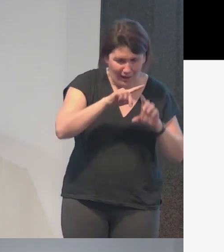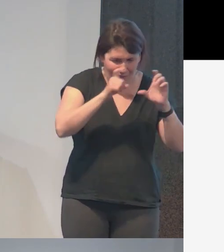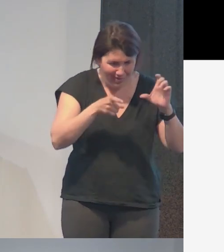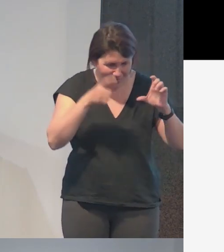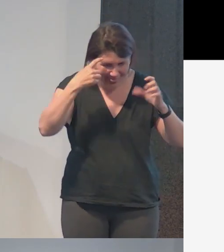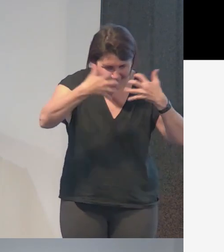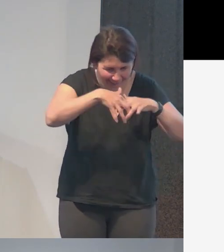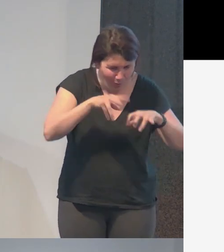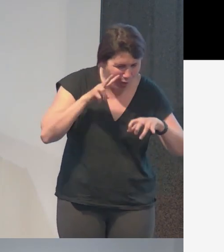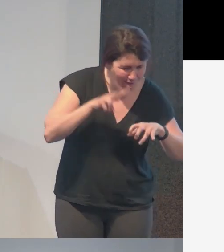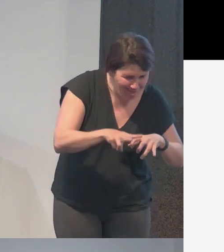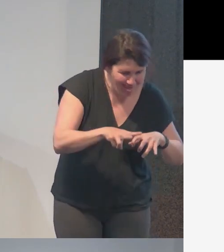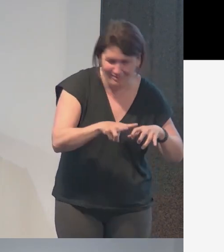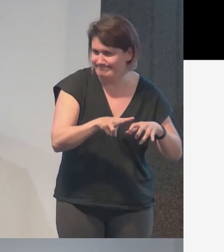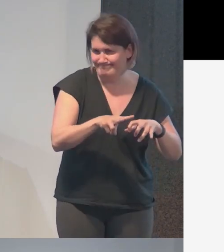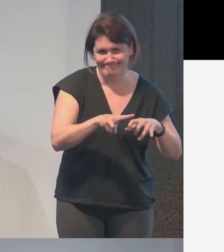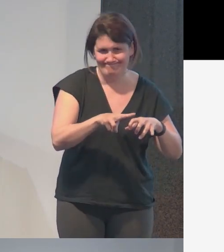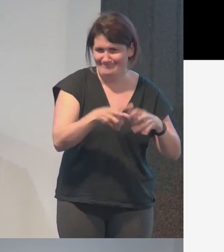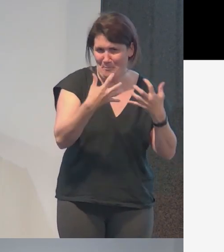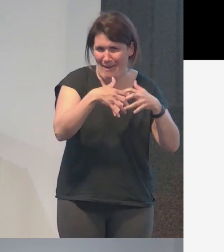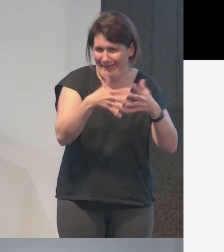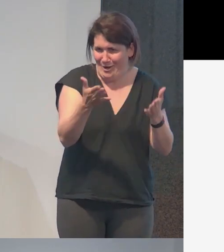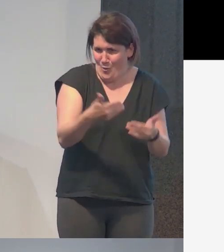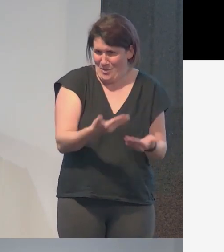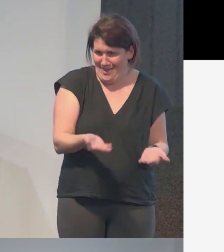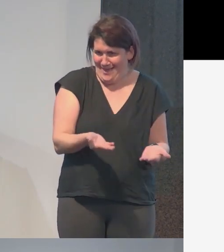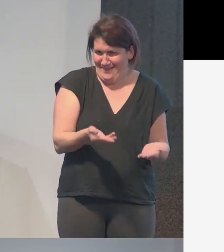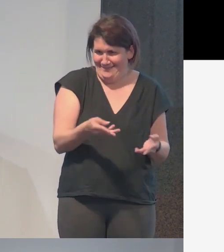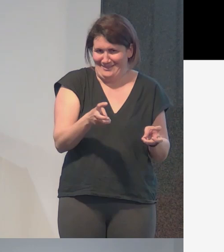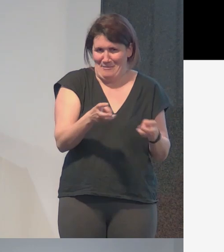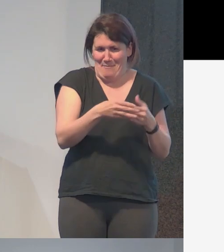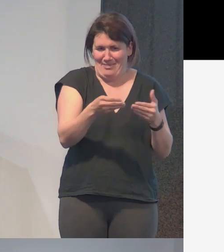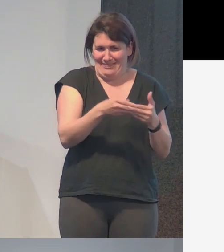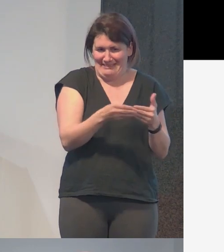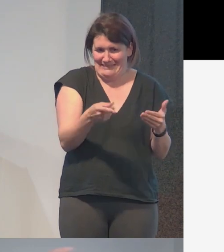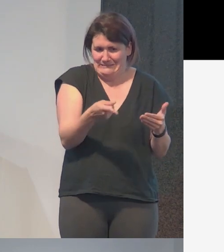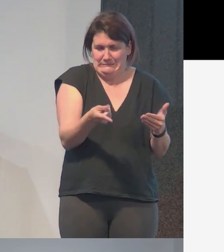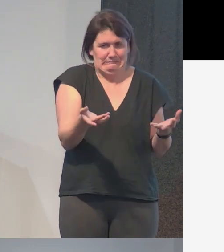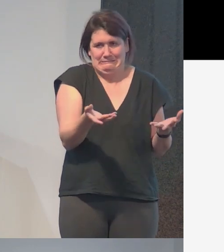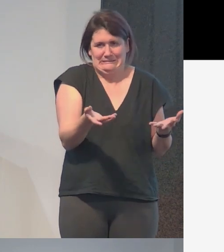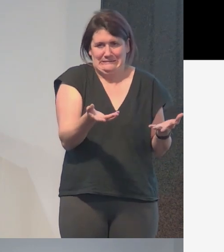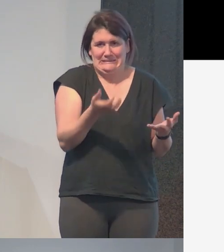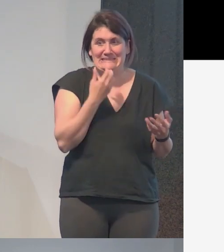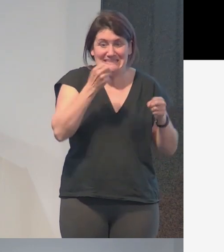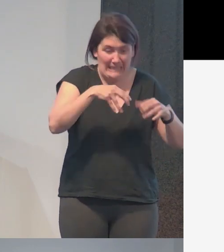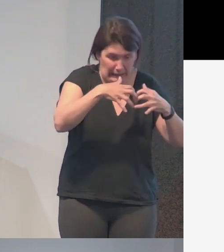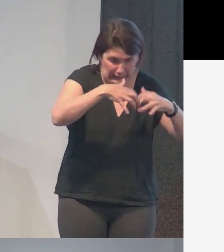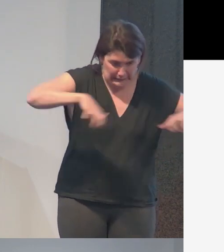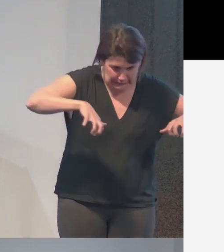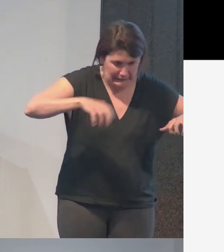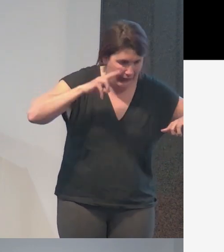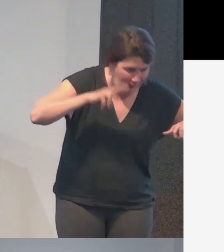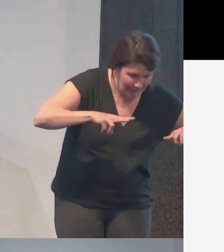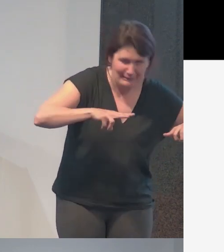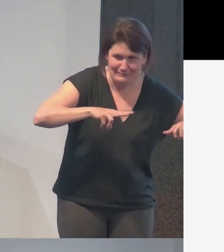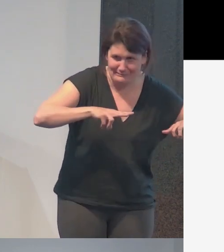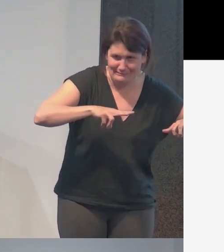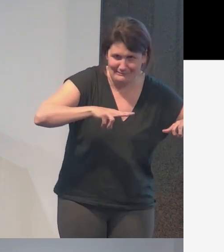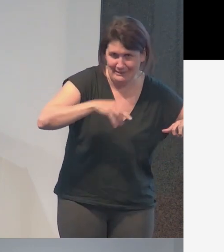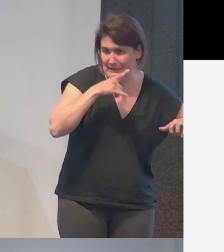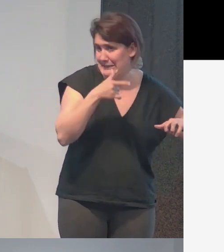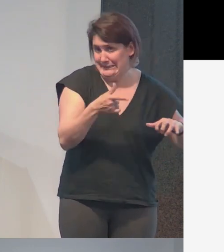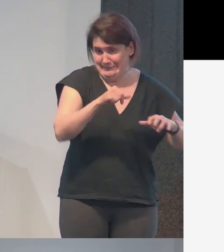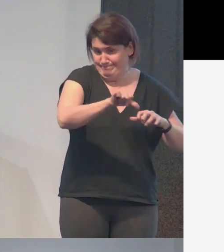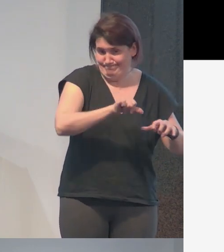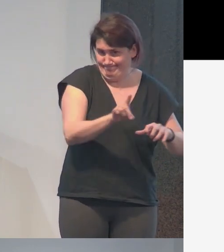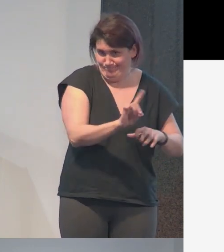del cerebro de estos pacientes sin abrirles el cráneo, lo cual no iban a